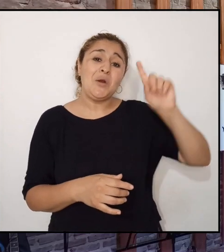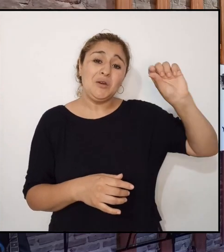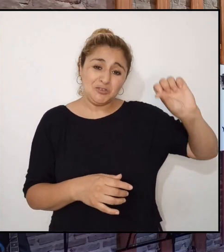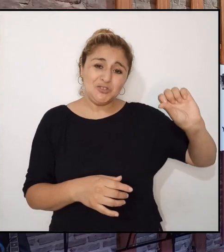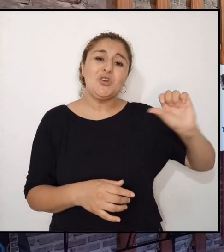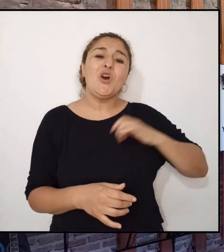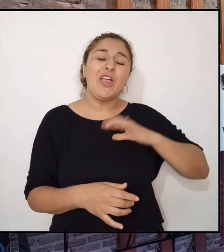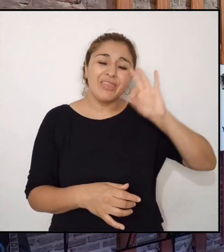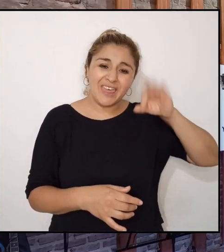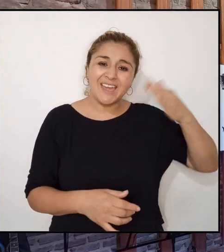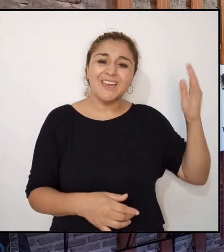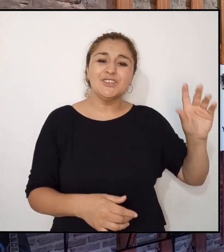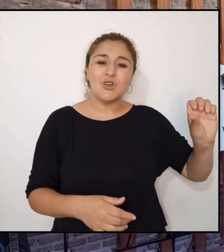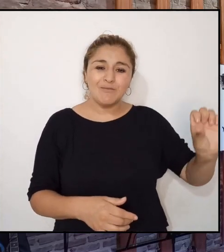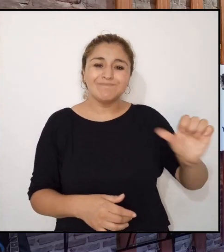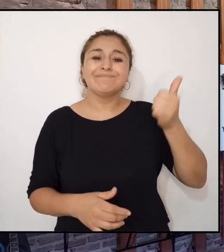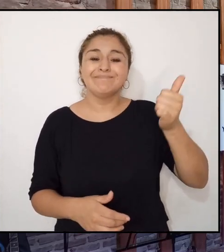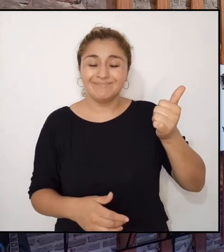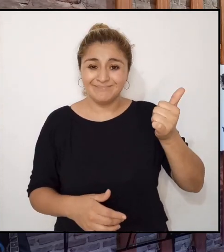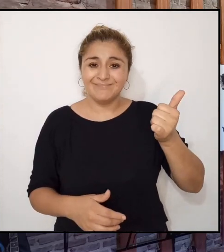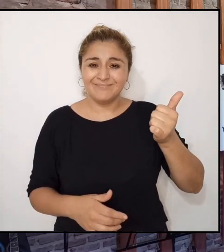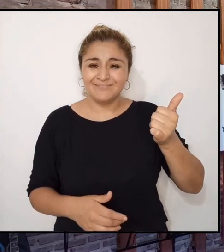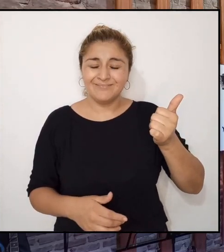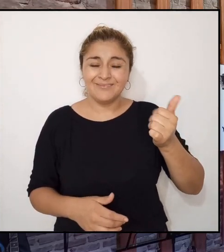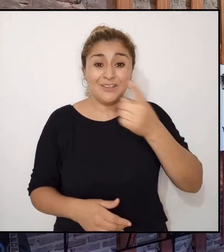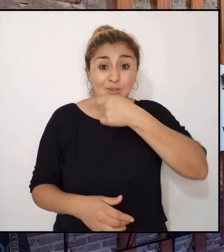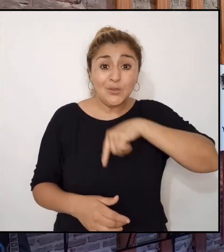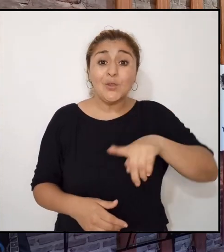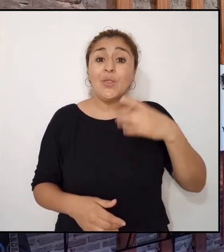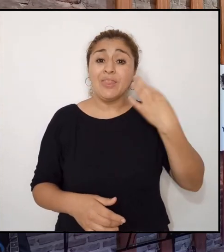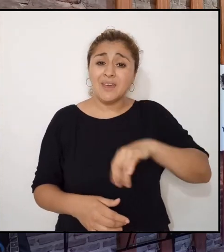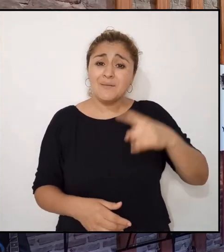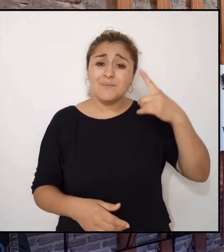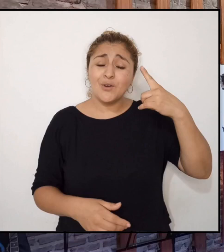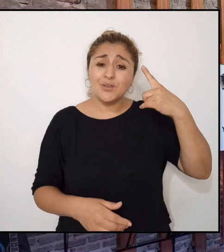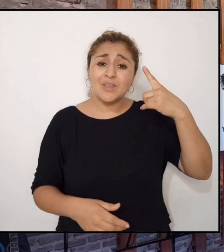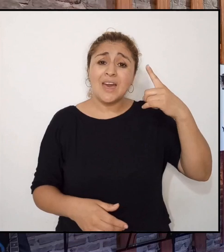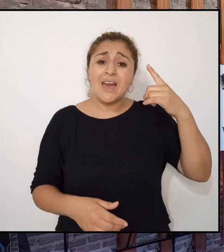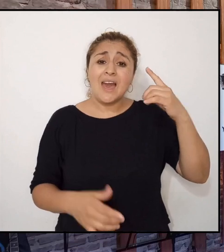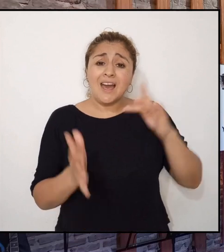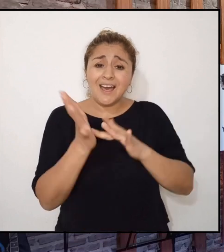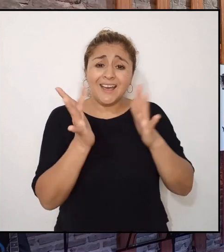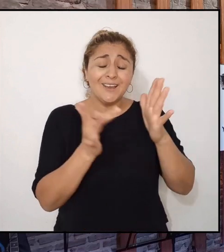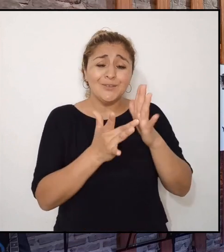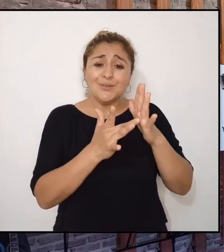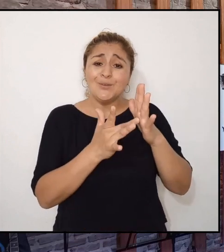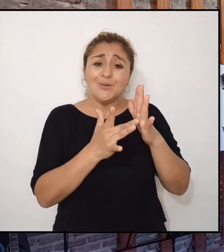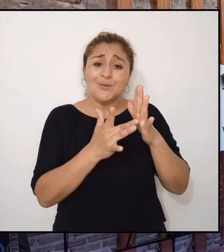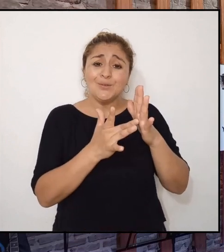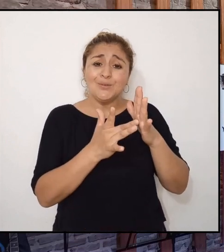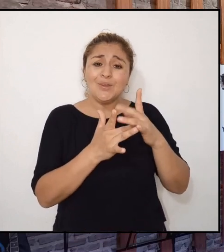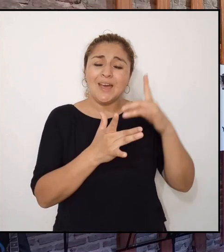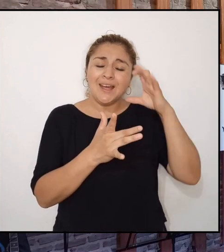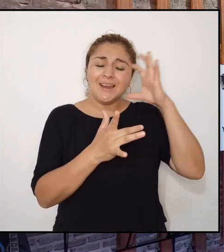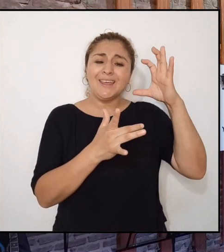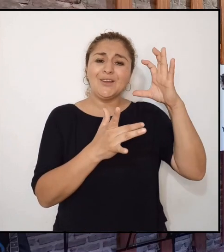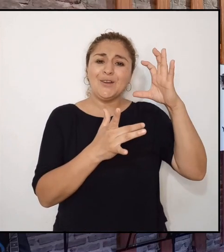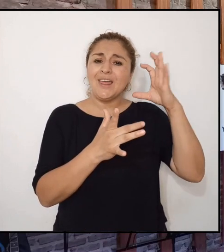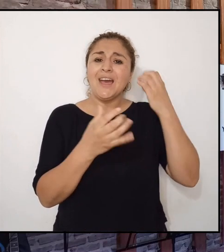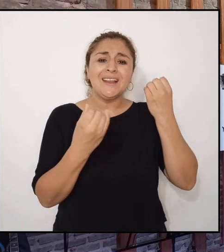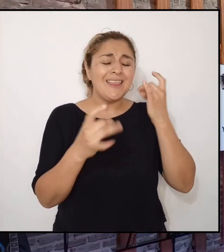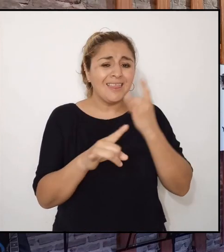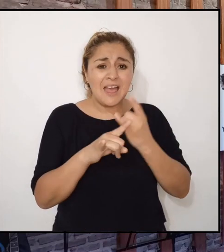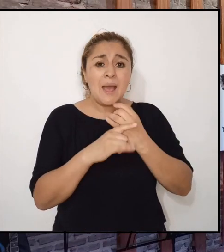No debemos olvidar a Jesús, porque es quien nos muestra al Padre, el corazón